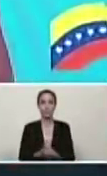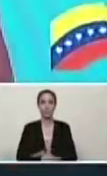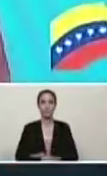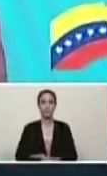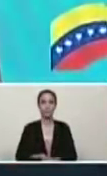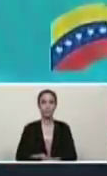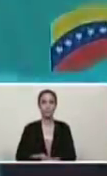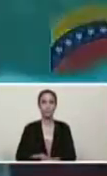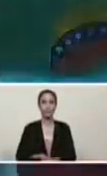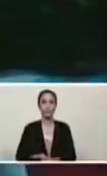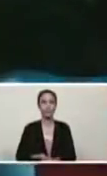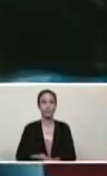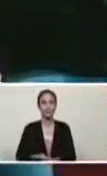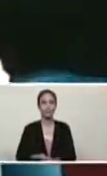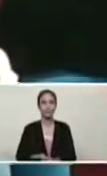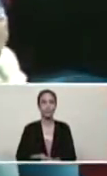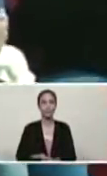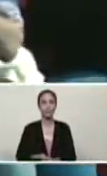2.600.000.